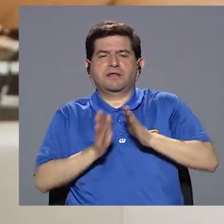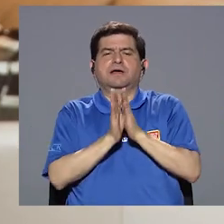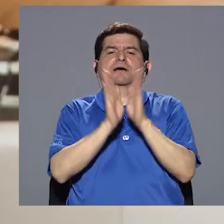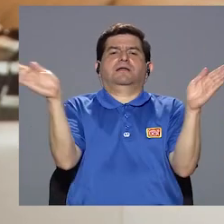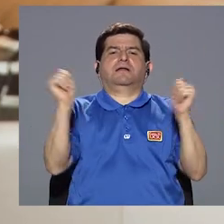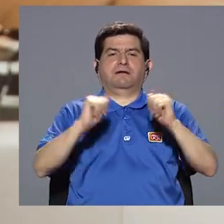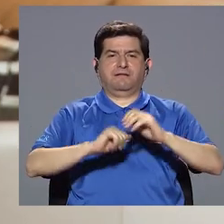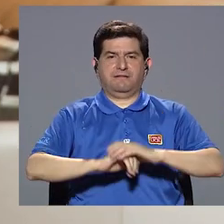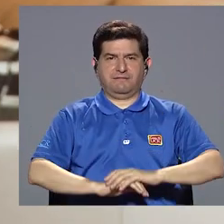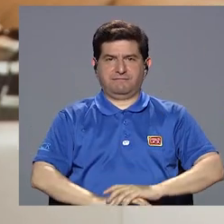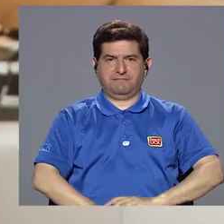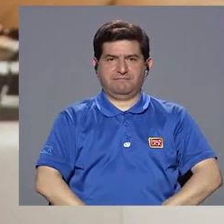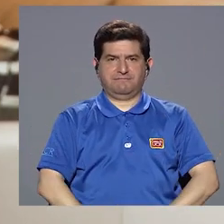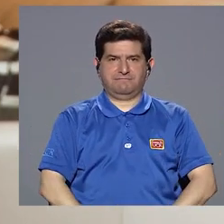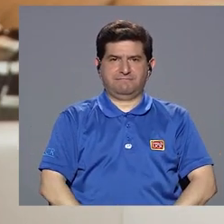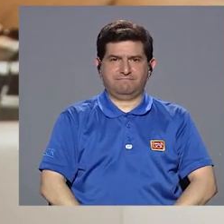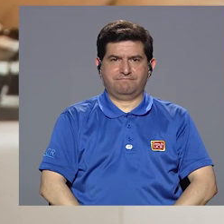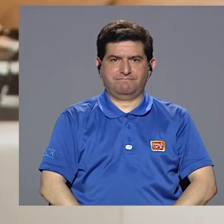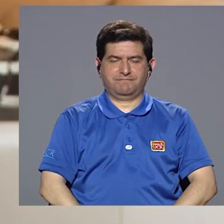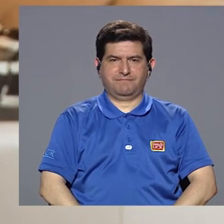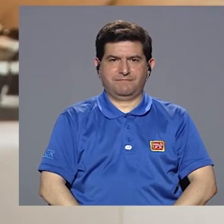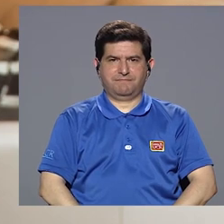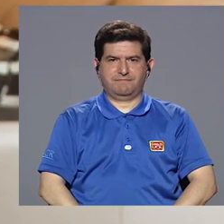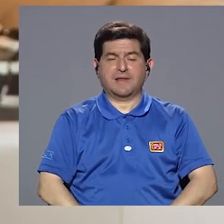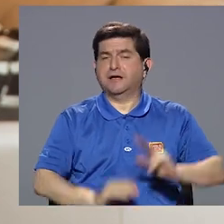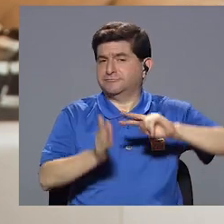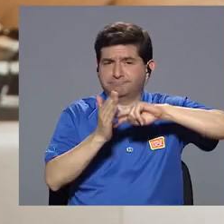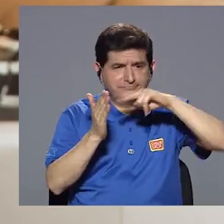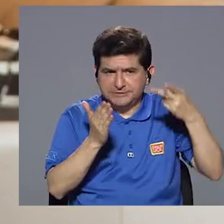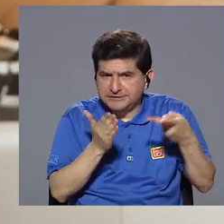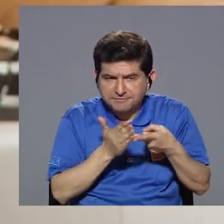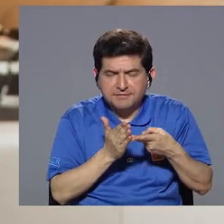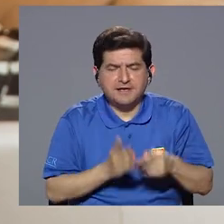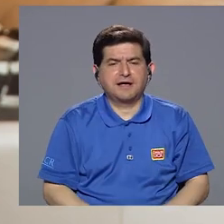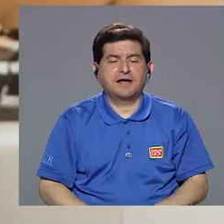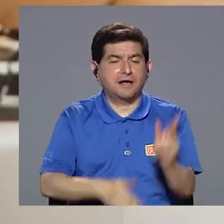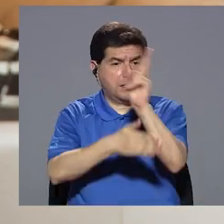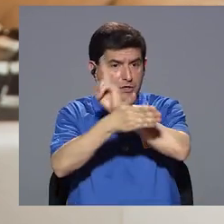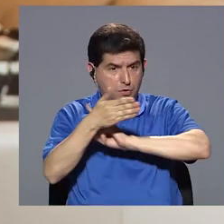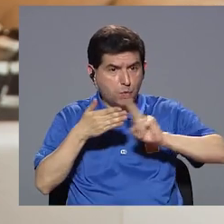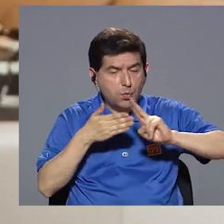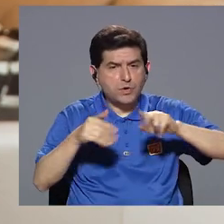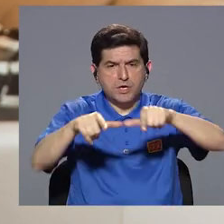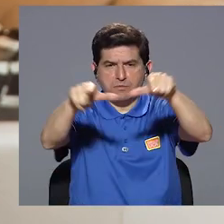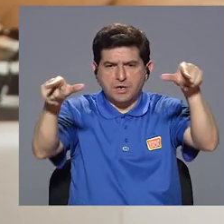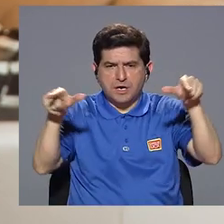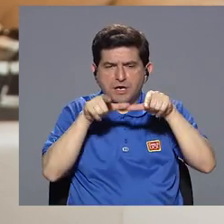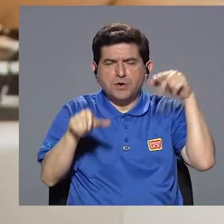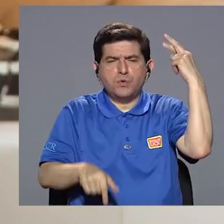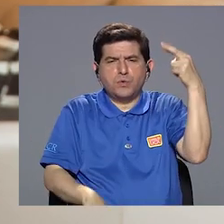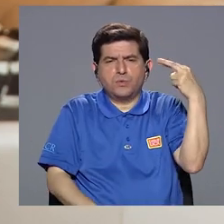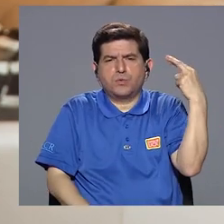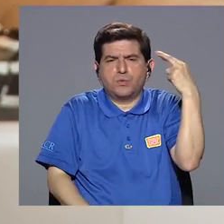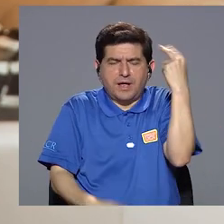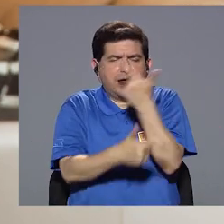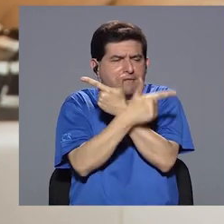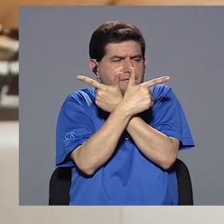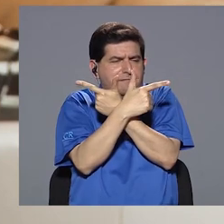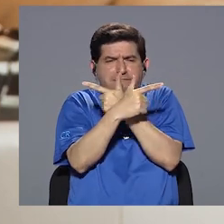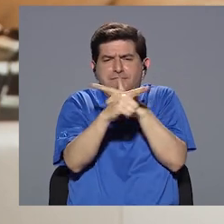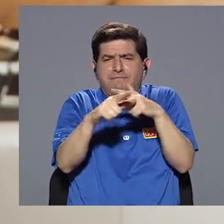en general es por antonomasia el lugar donde se